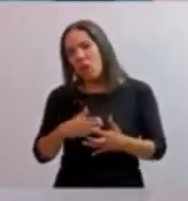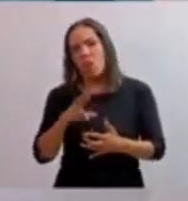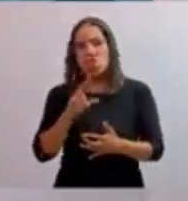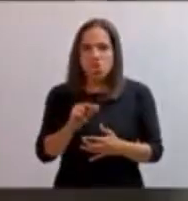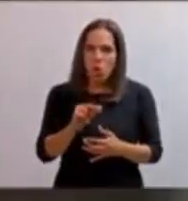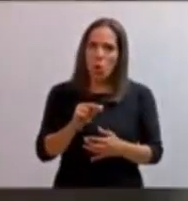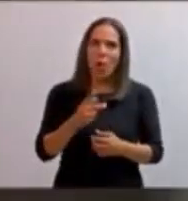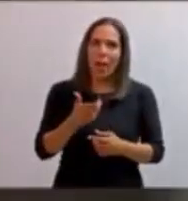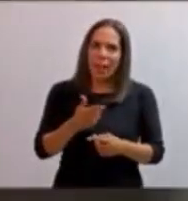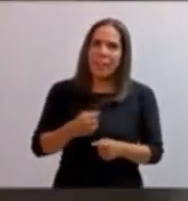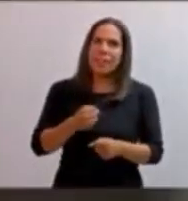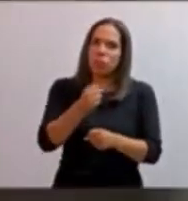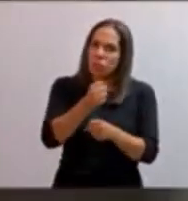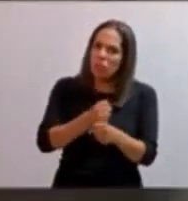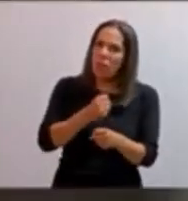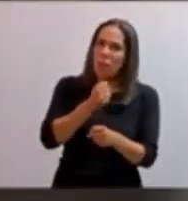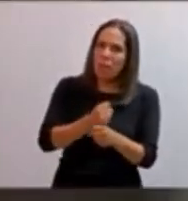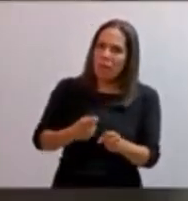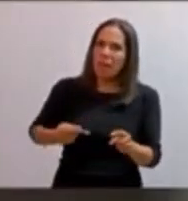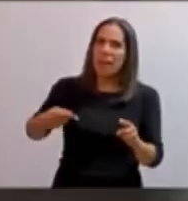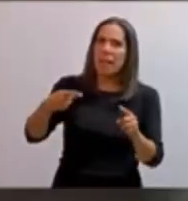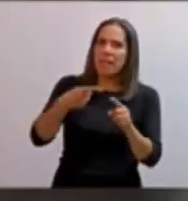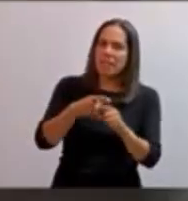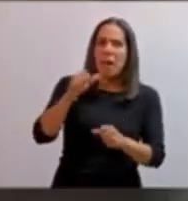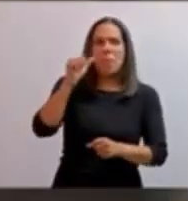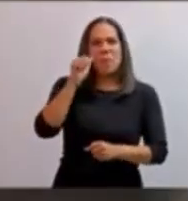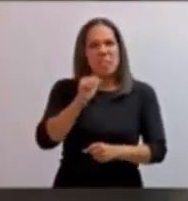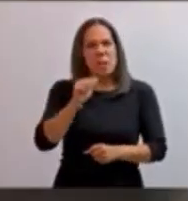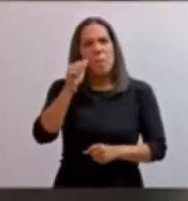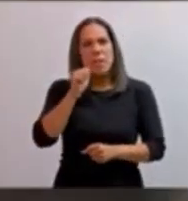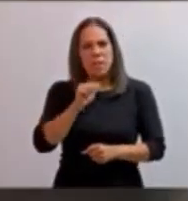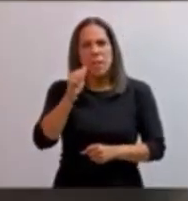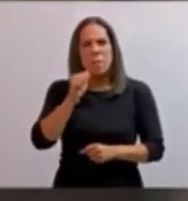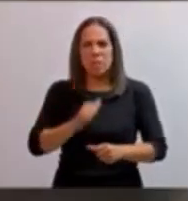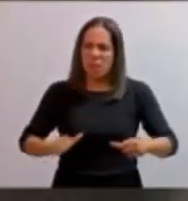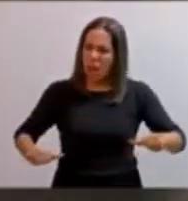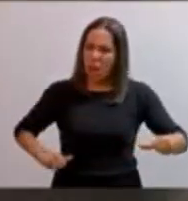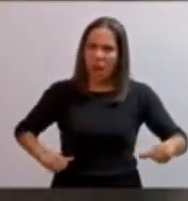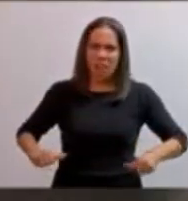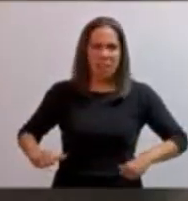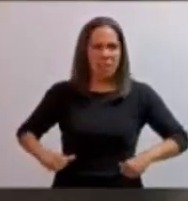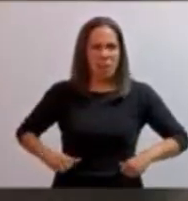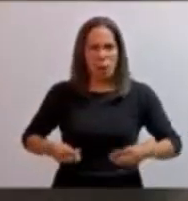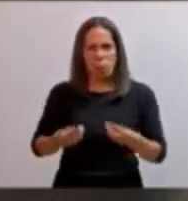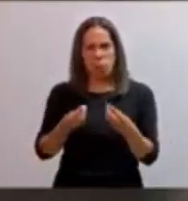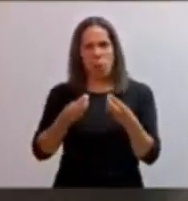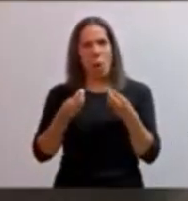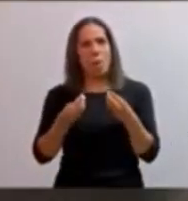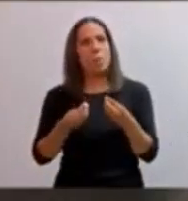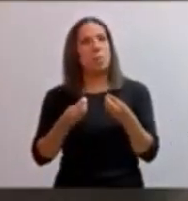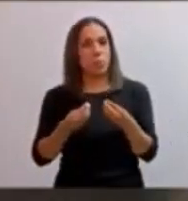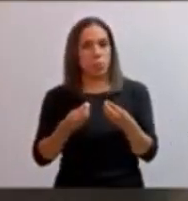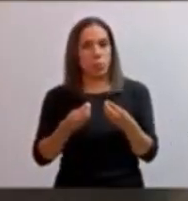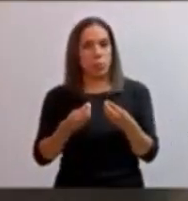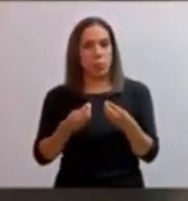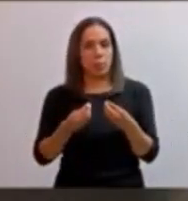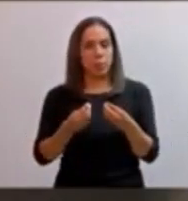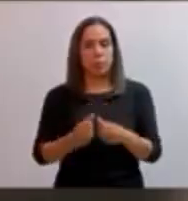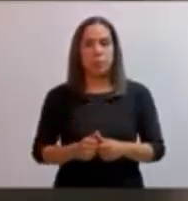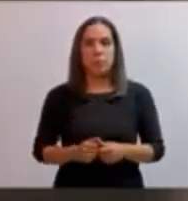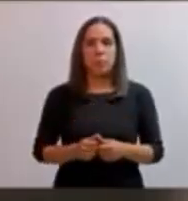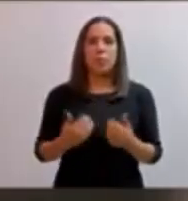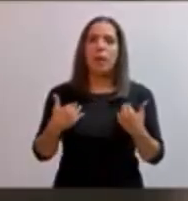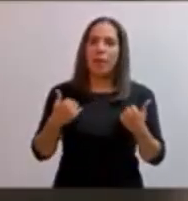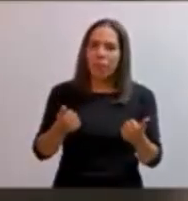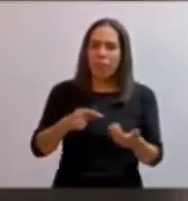las normas oficiales, como bien han declarado Rodwell y Mercado. Sabemos que en ese espacio escolar es